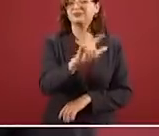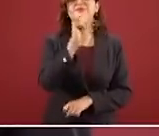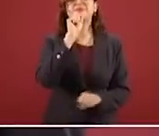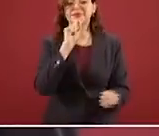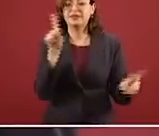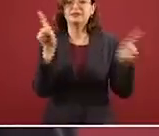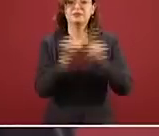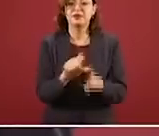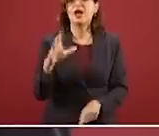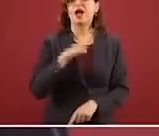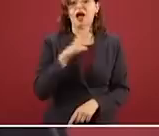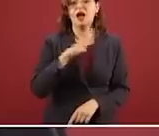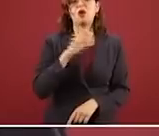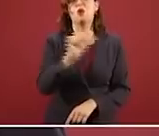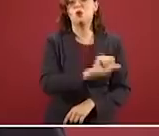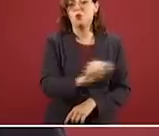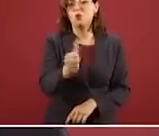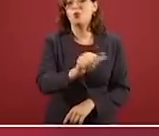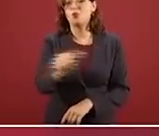tiempo